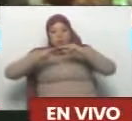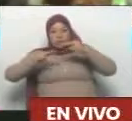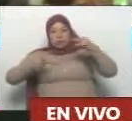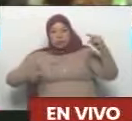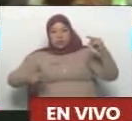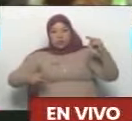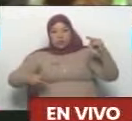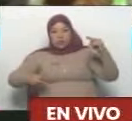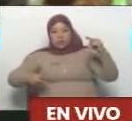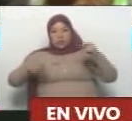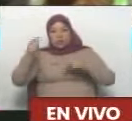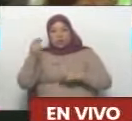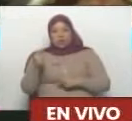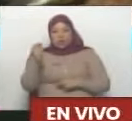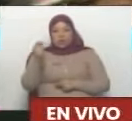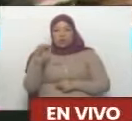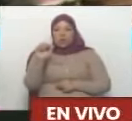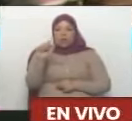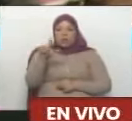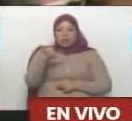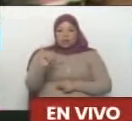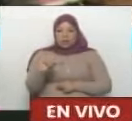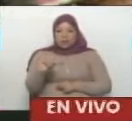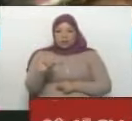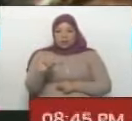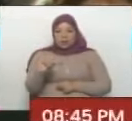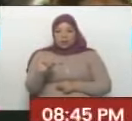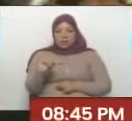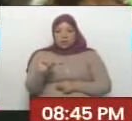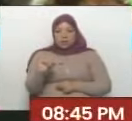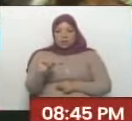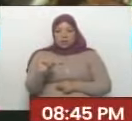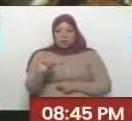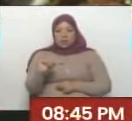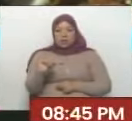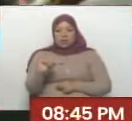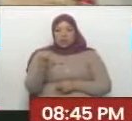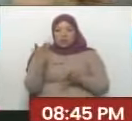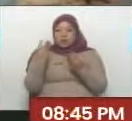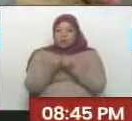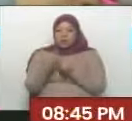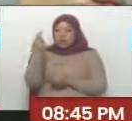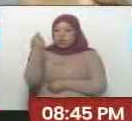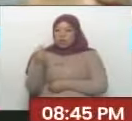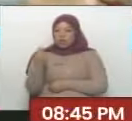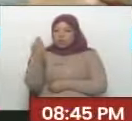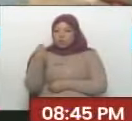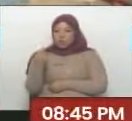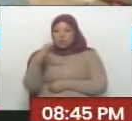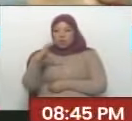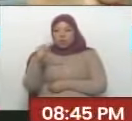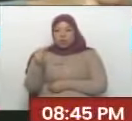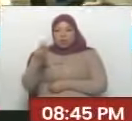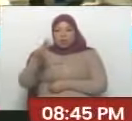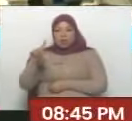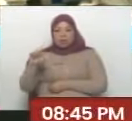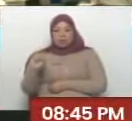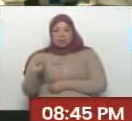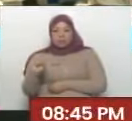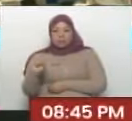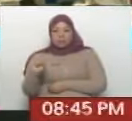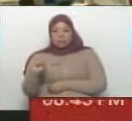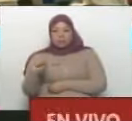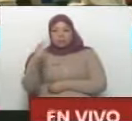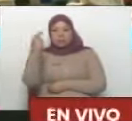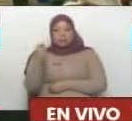Revolución, el diputado Alí Alejandro Primera, es uno de los proponentes de este día, el diputado Carlos Sierra y